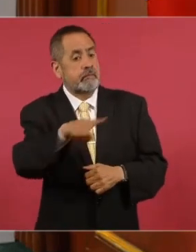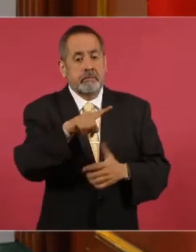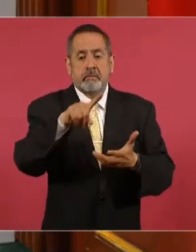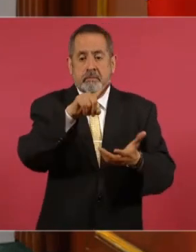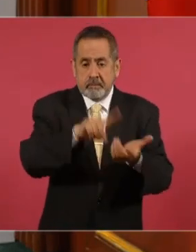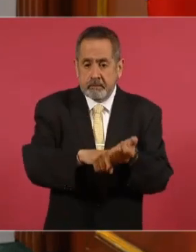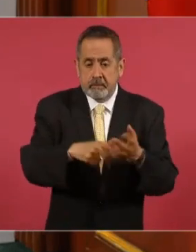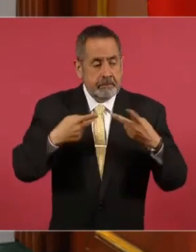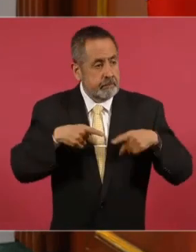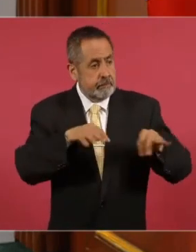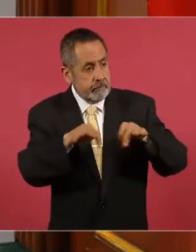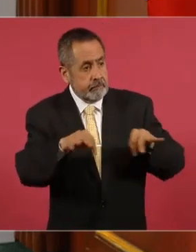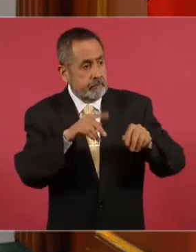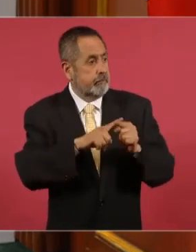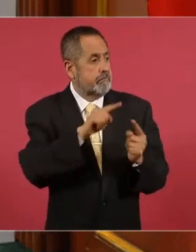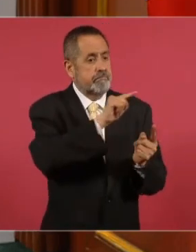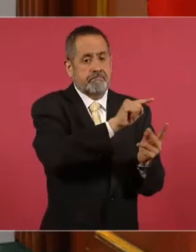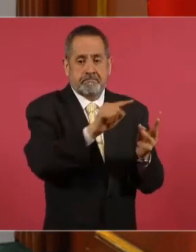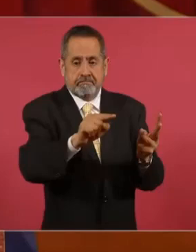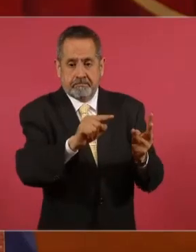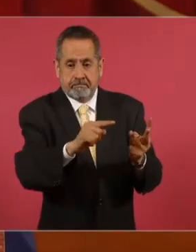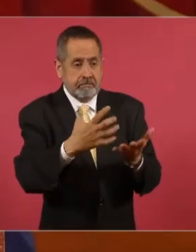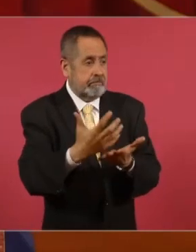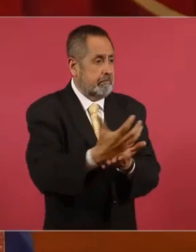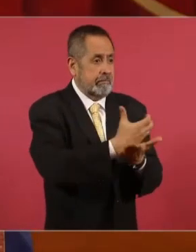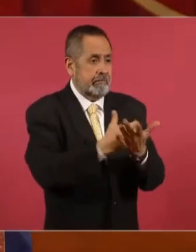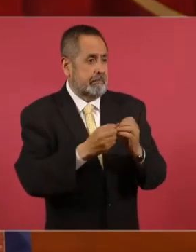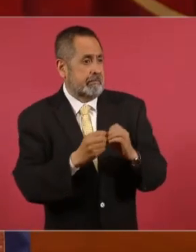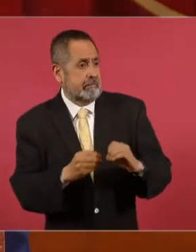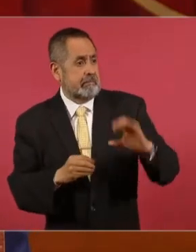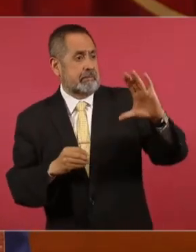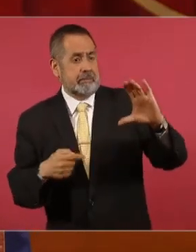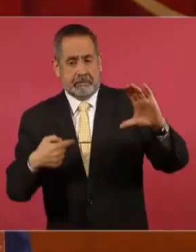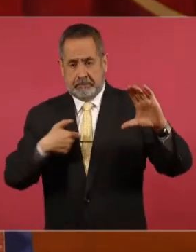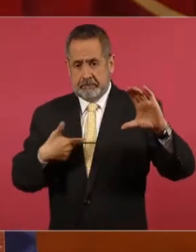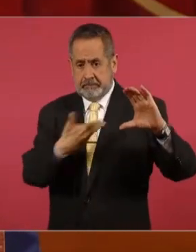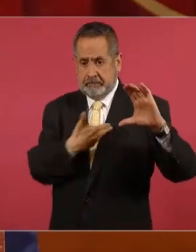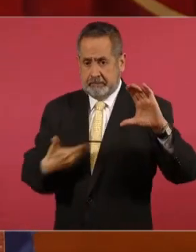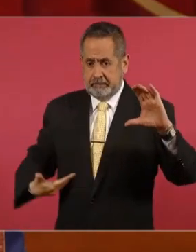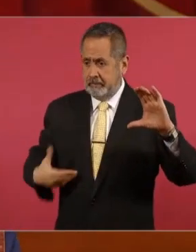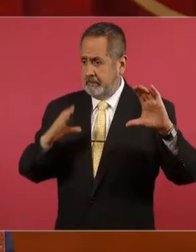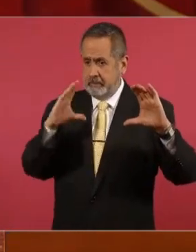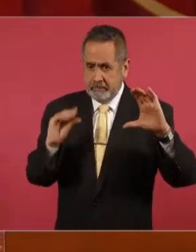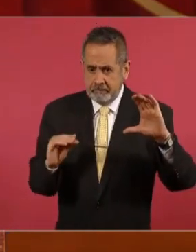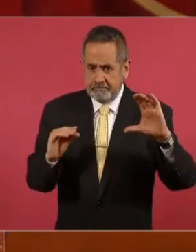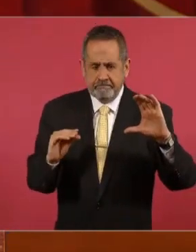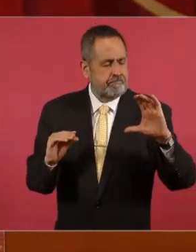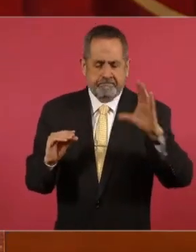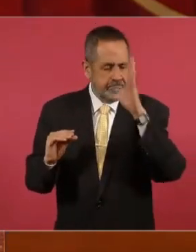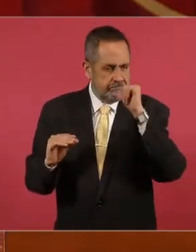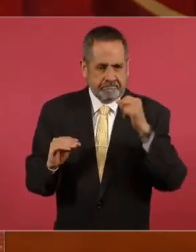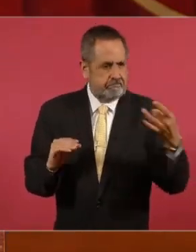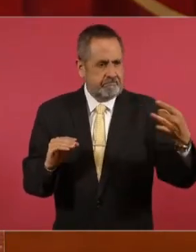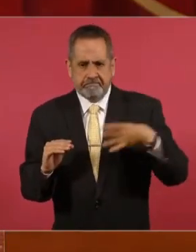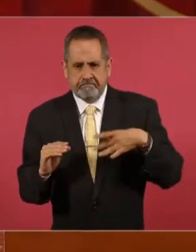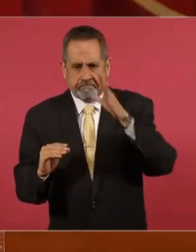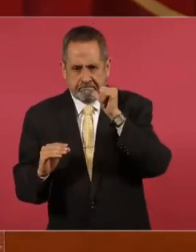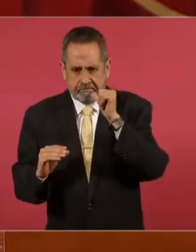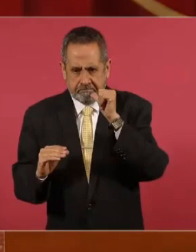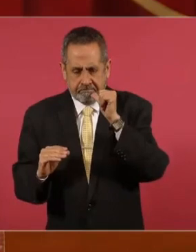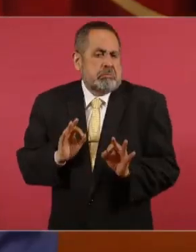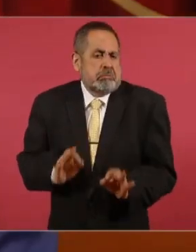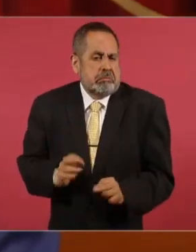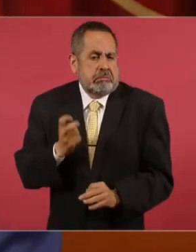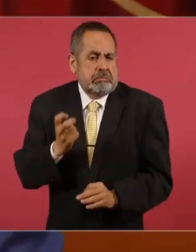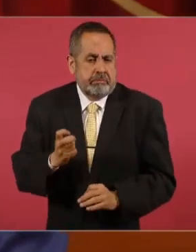de los tres poderes pueda ganar más que lo que perciba legalmente el presidente de la